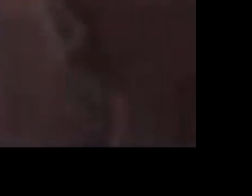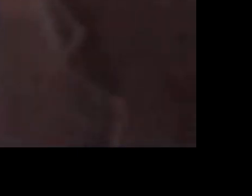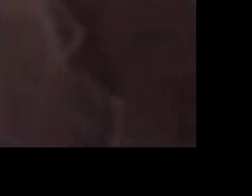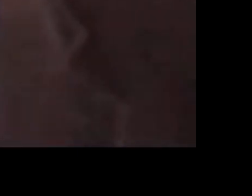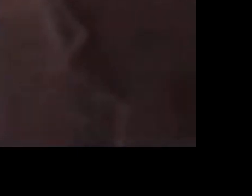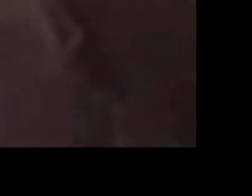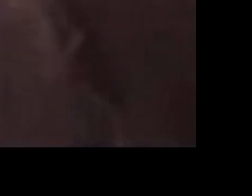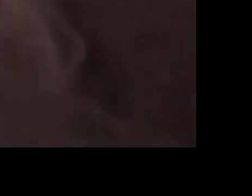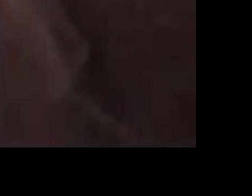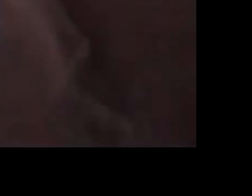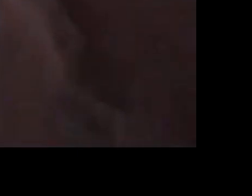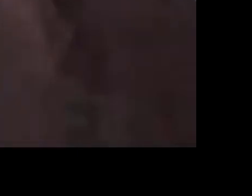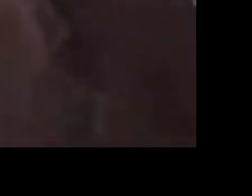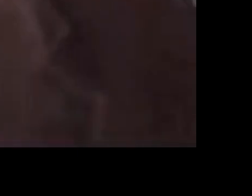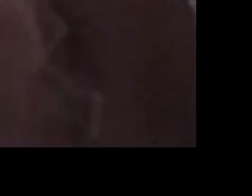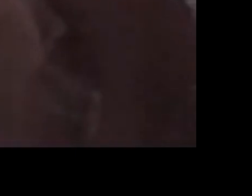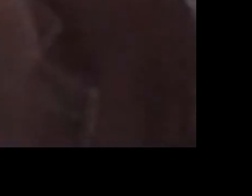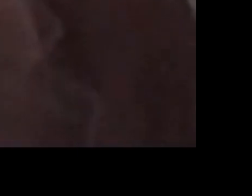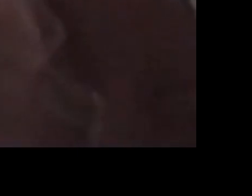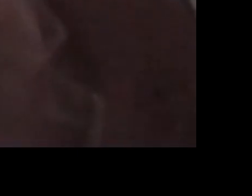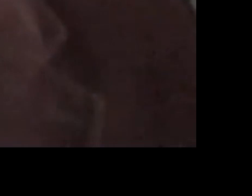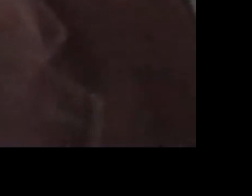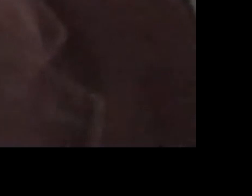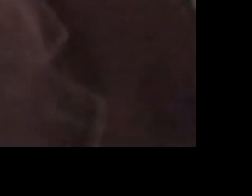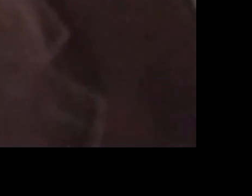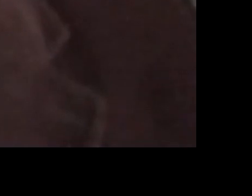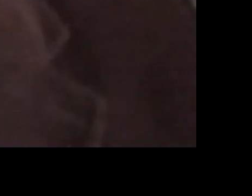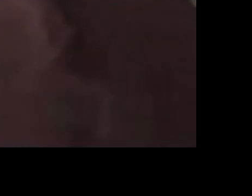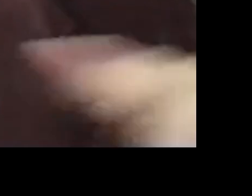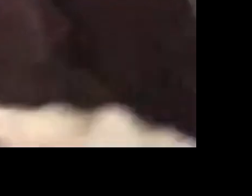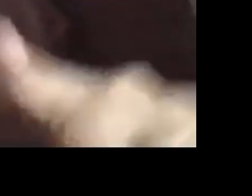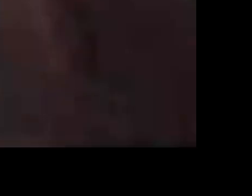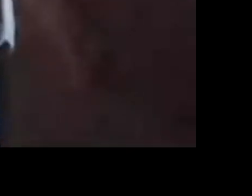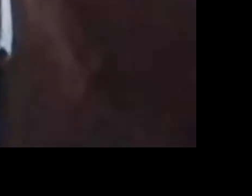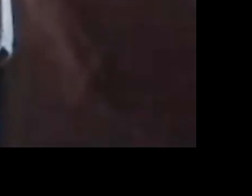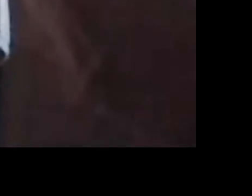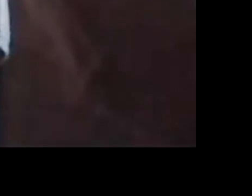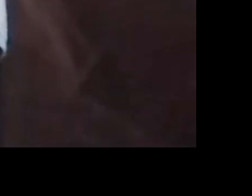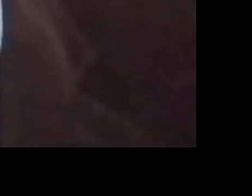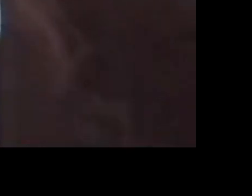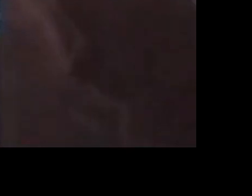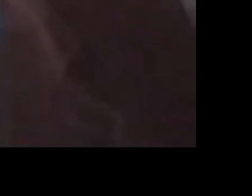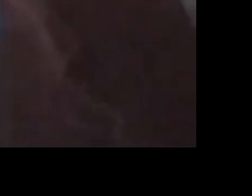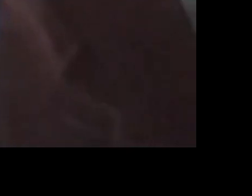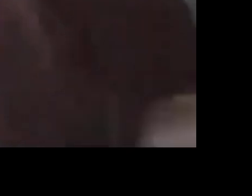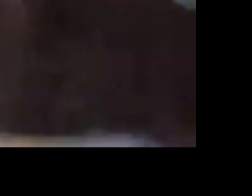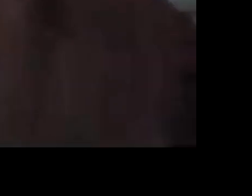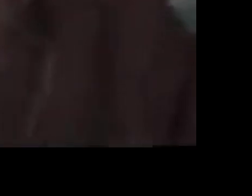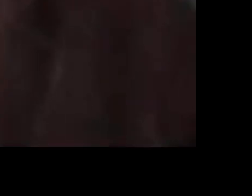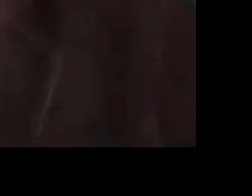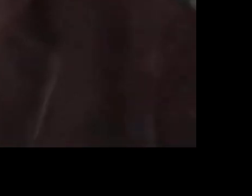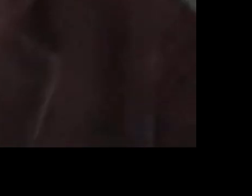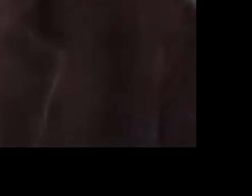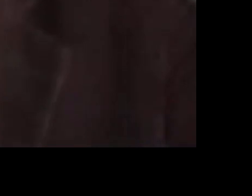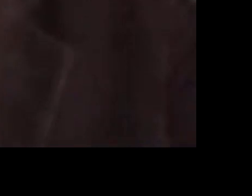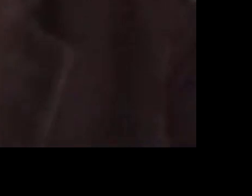rígidas y específicas cuando son de voluntaria adhesión, el contribuyente se somete a todas las pautas, incluso las que no les gustan,